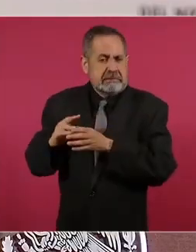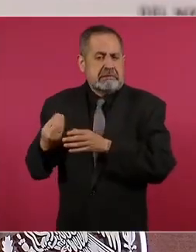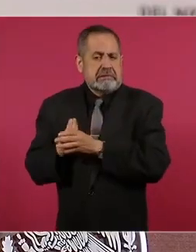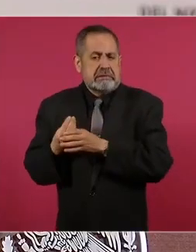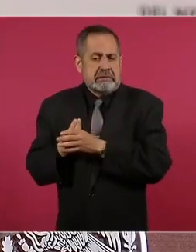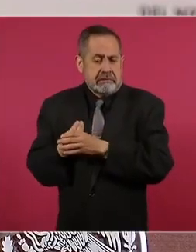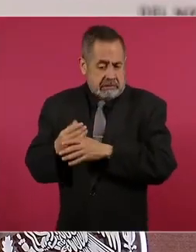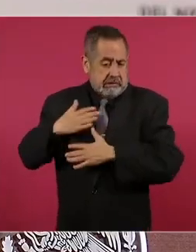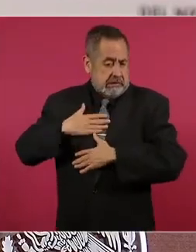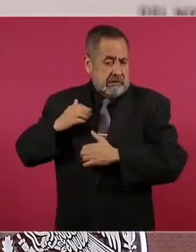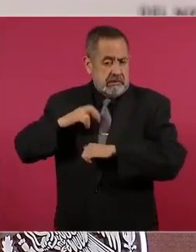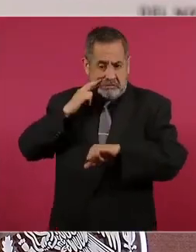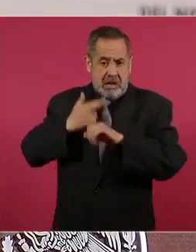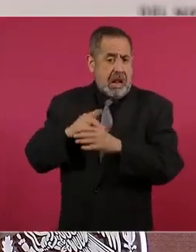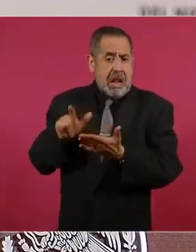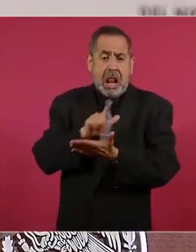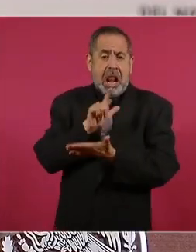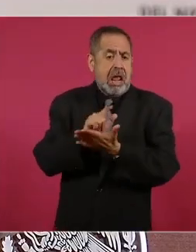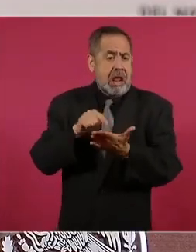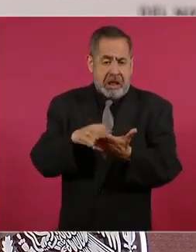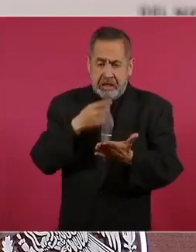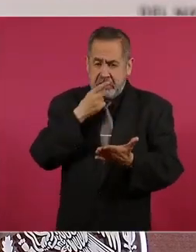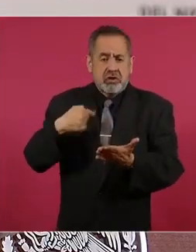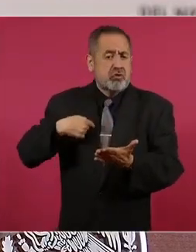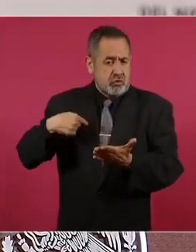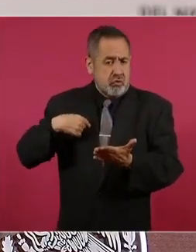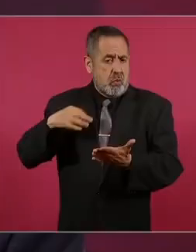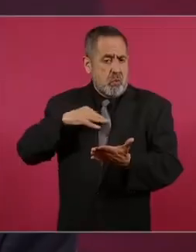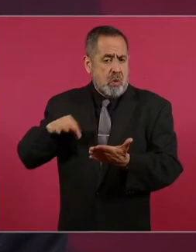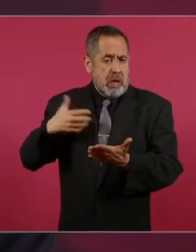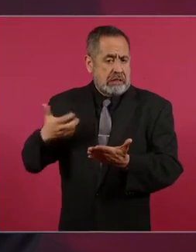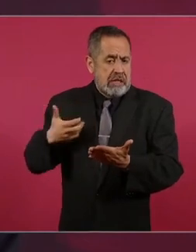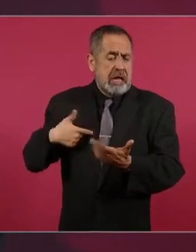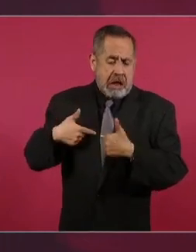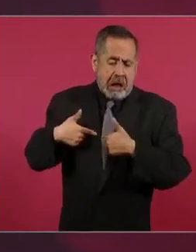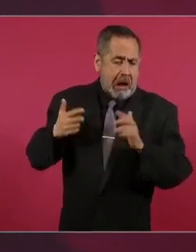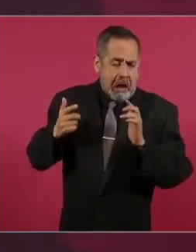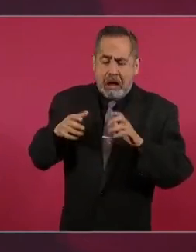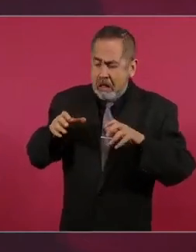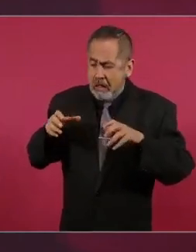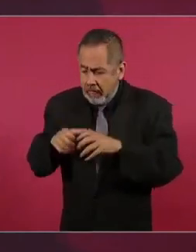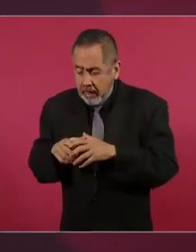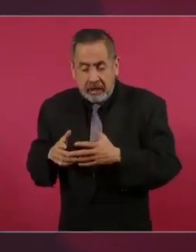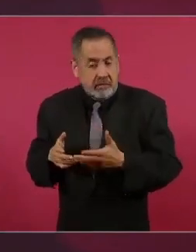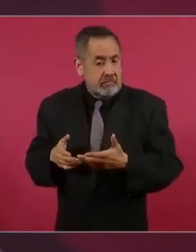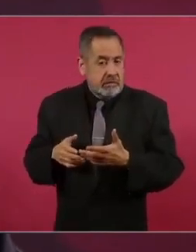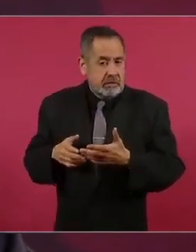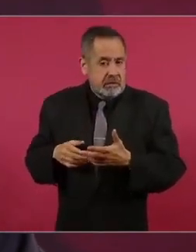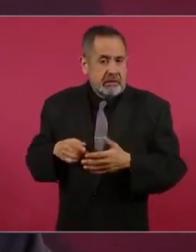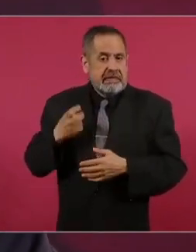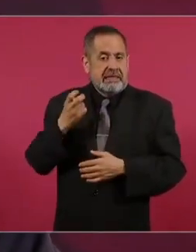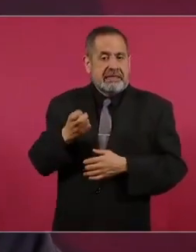las facultades legales que tiene, al hecho de que recibe todos los días